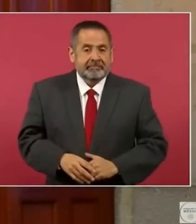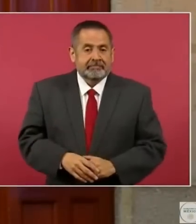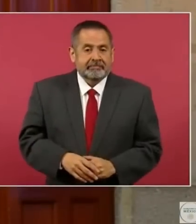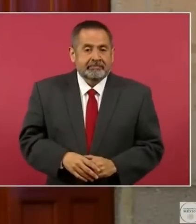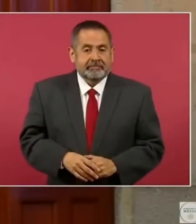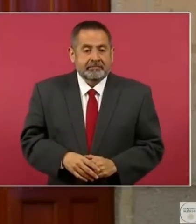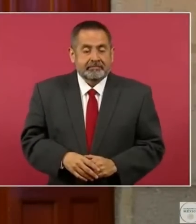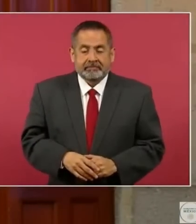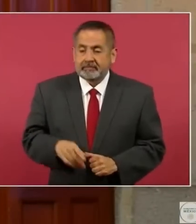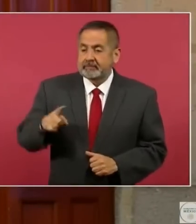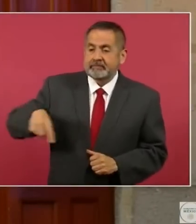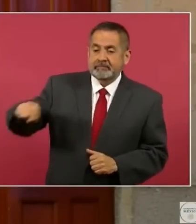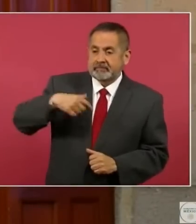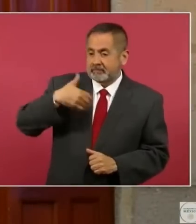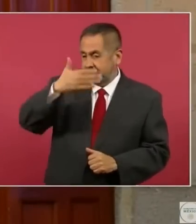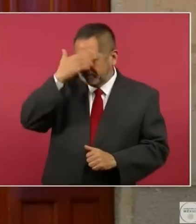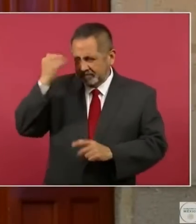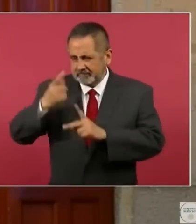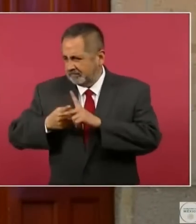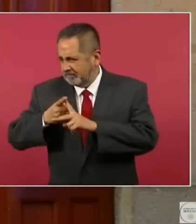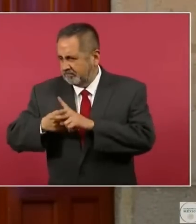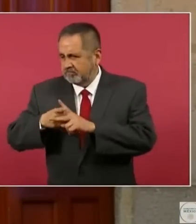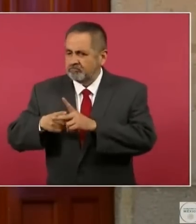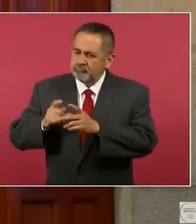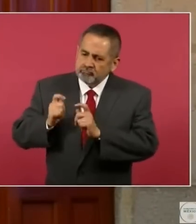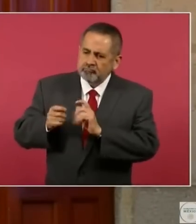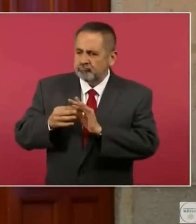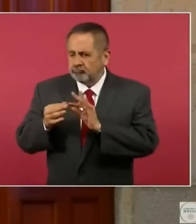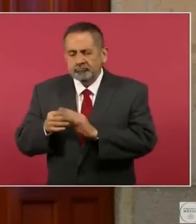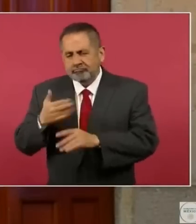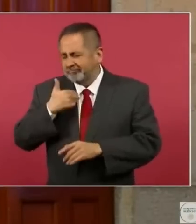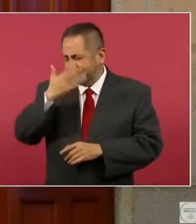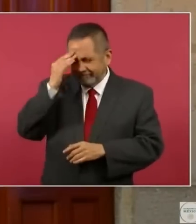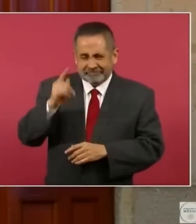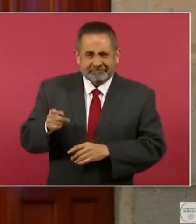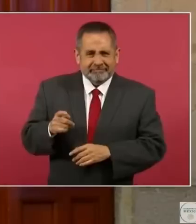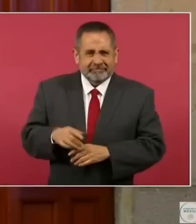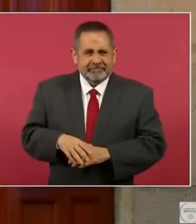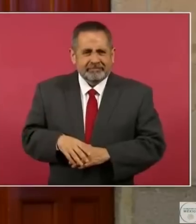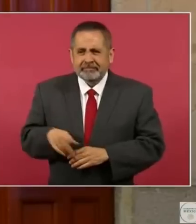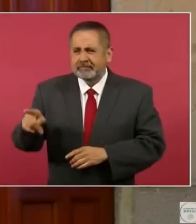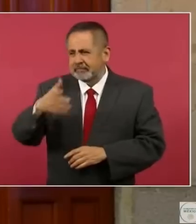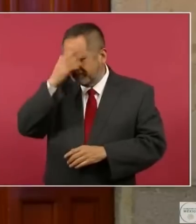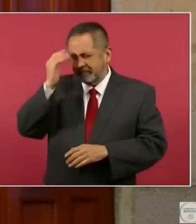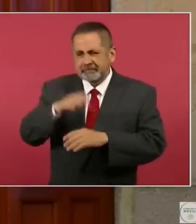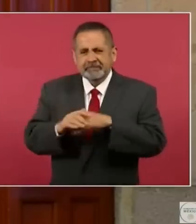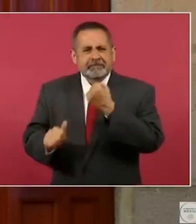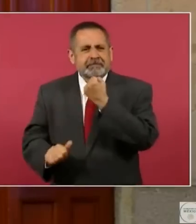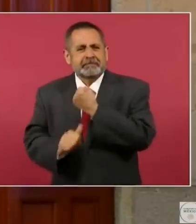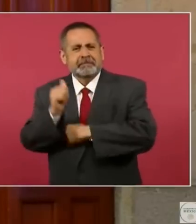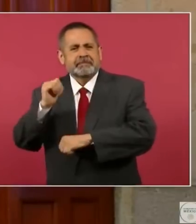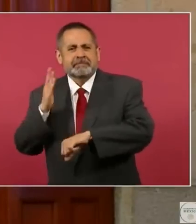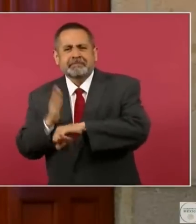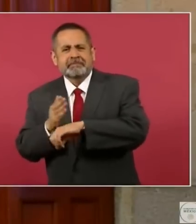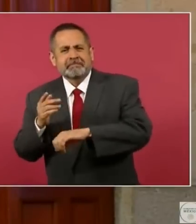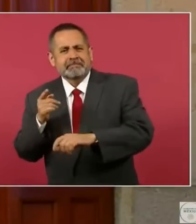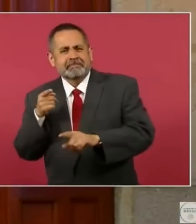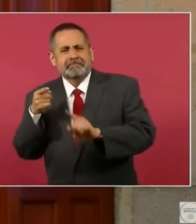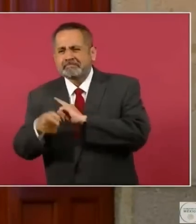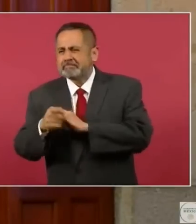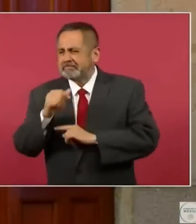no sabe aritmética elemental ni tirar penaltis.